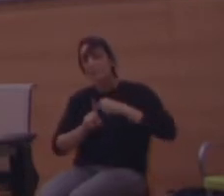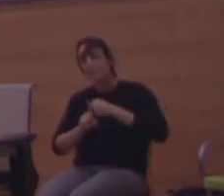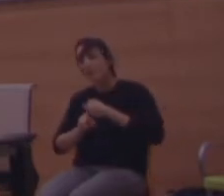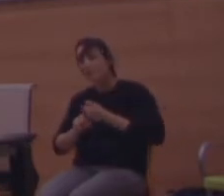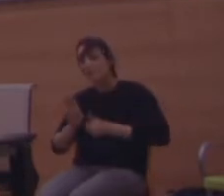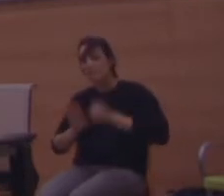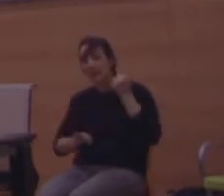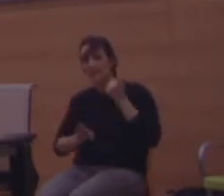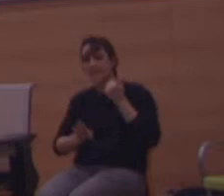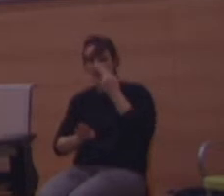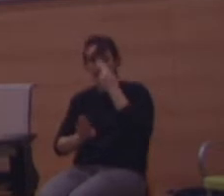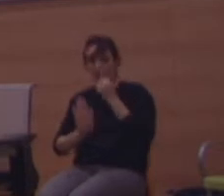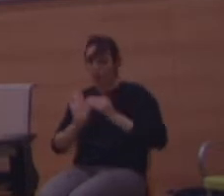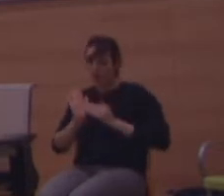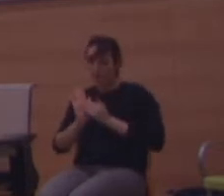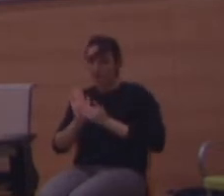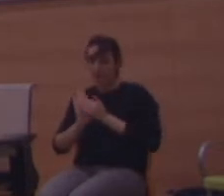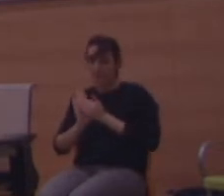en la planta del pie.